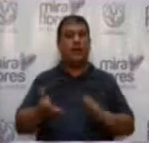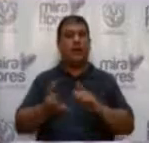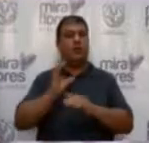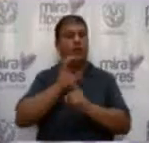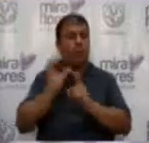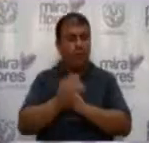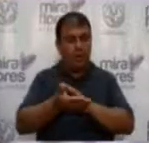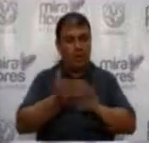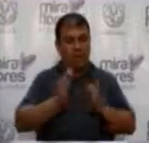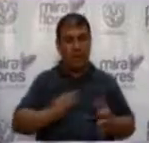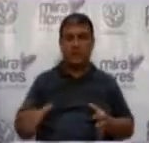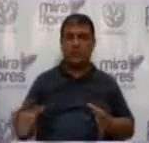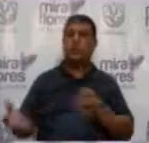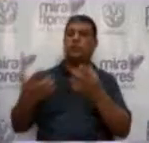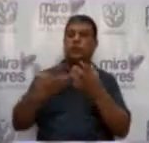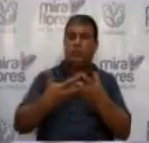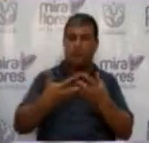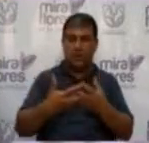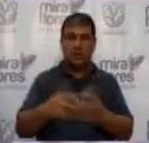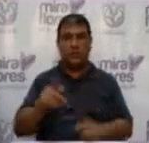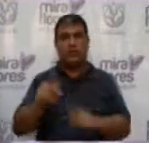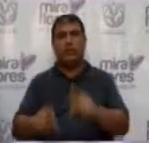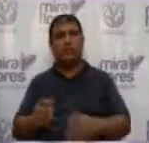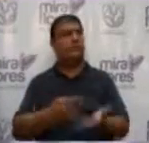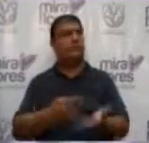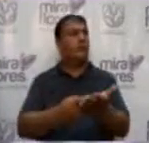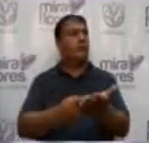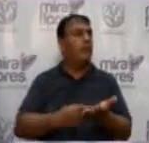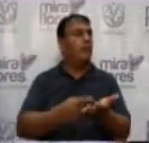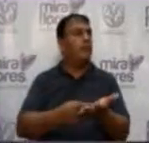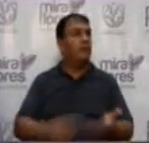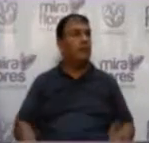y reconciliación con el Perú. Al debate.